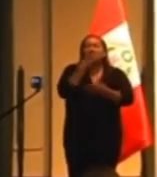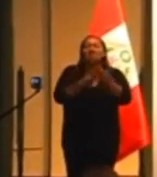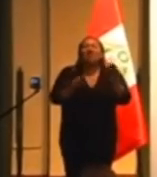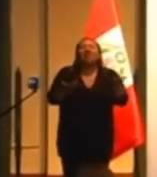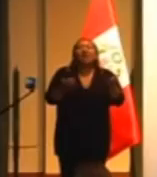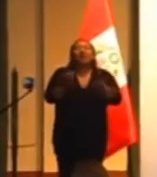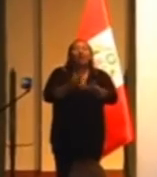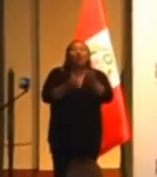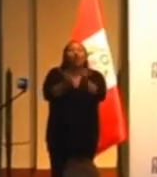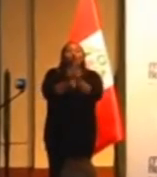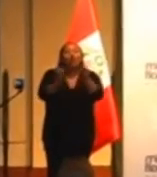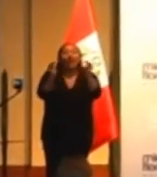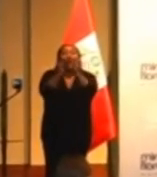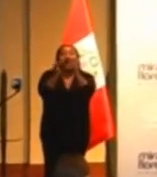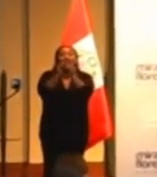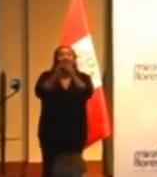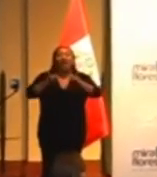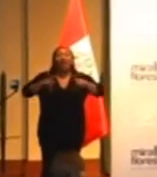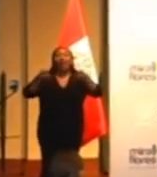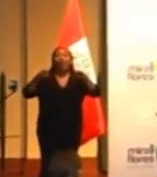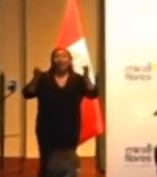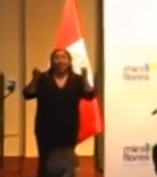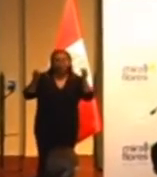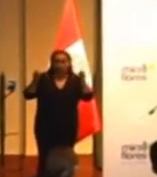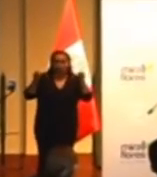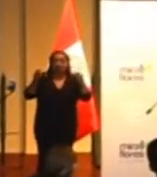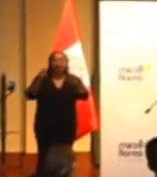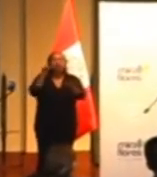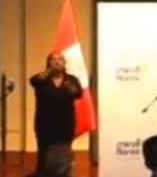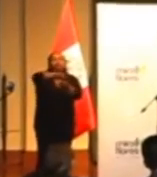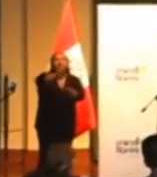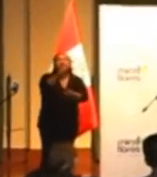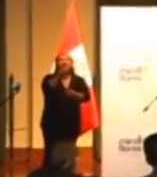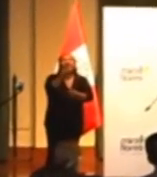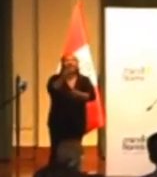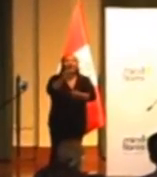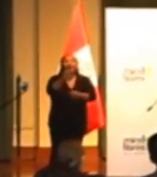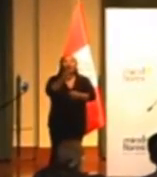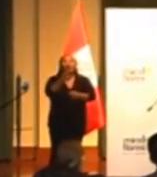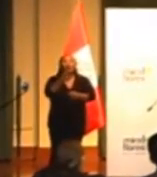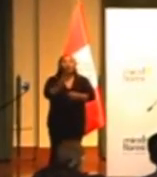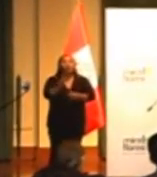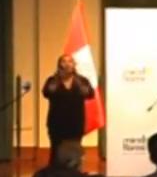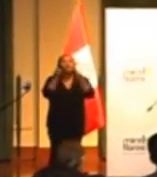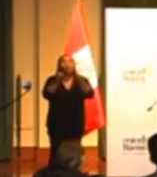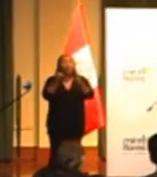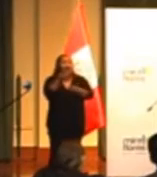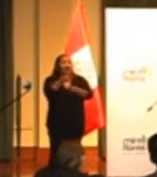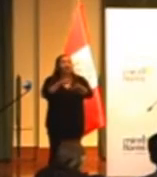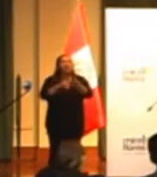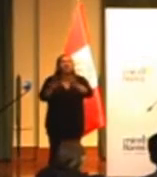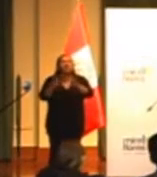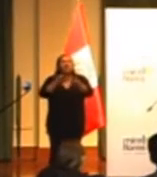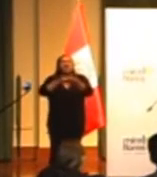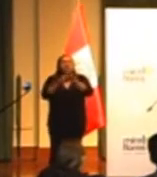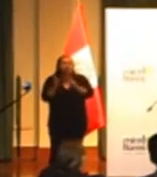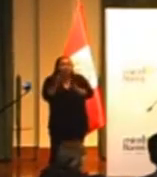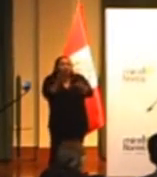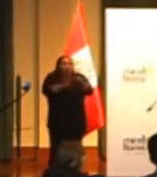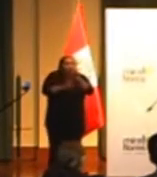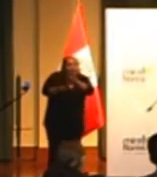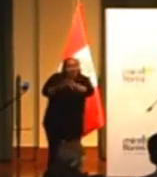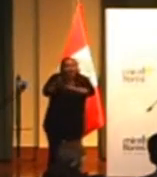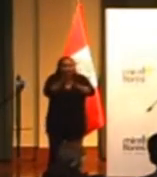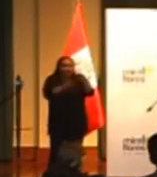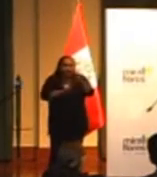la Casa de la Juventud Prolongada de Santa Cruz, porque ahí vamos a hacer una mixtura. Quiero